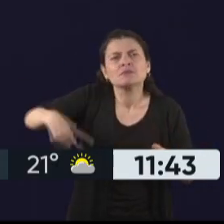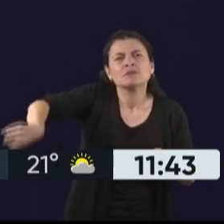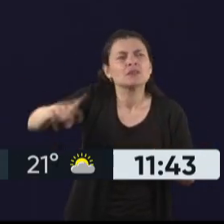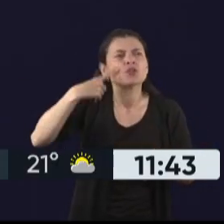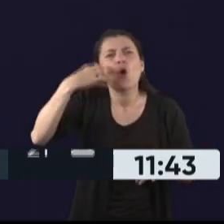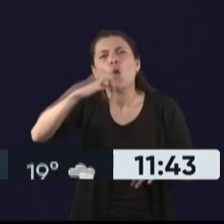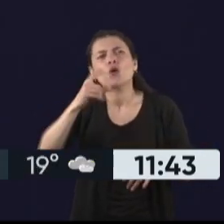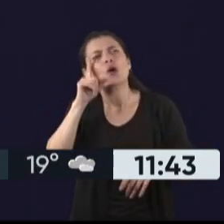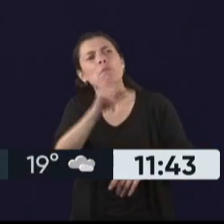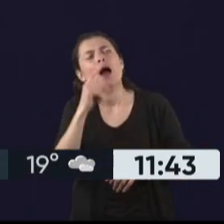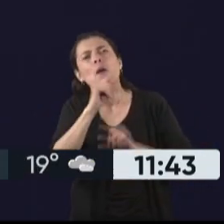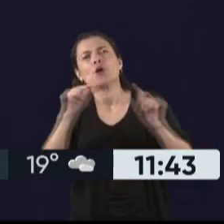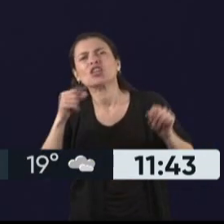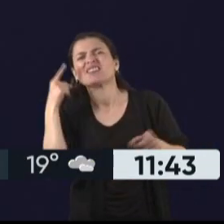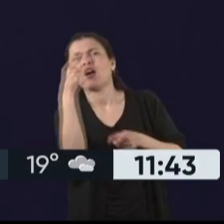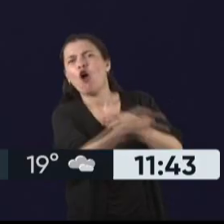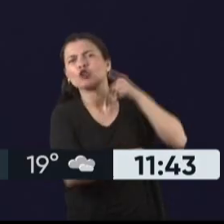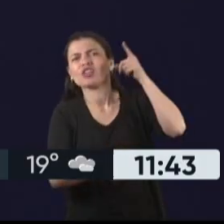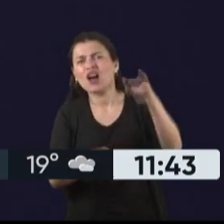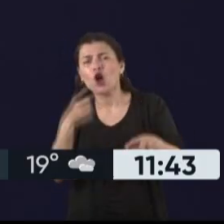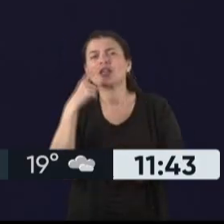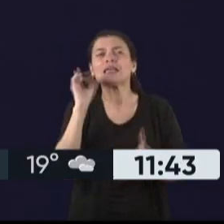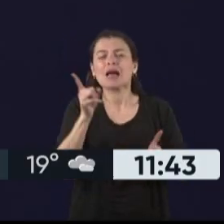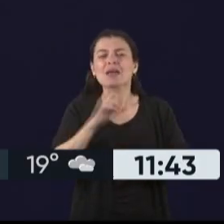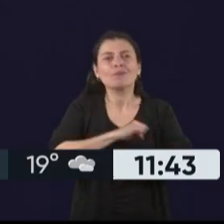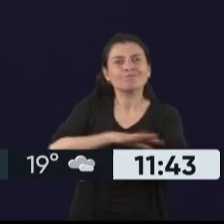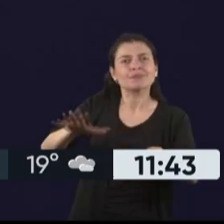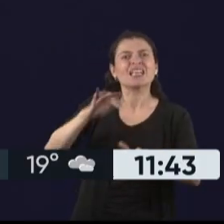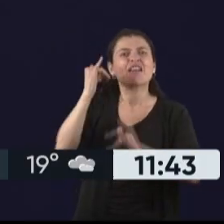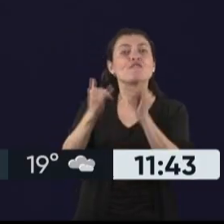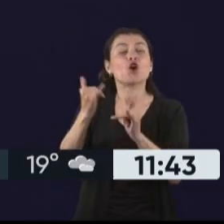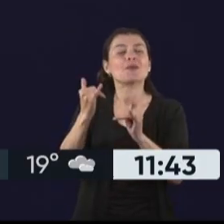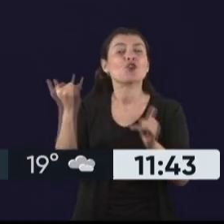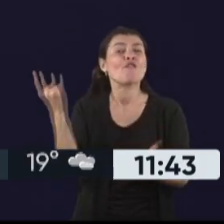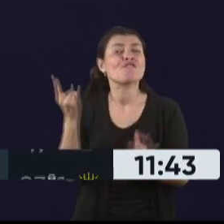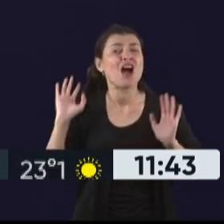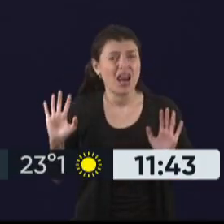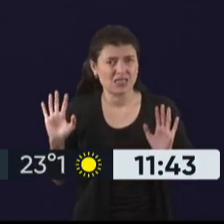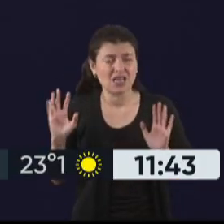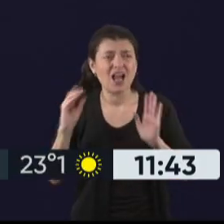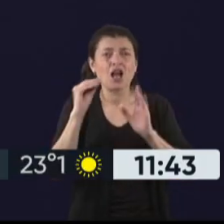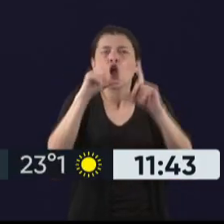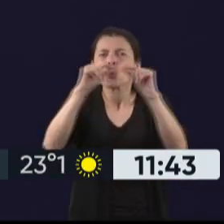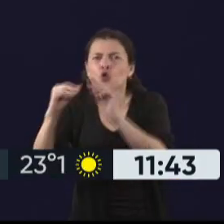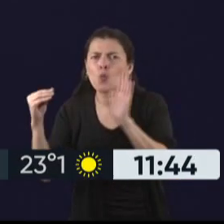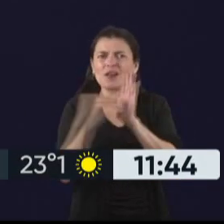hacen es criticar con datos falsos, con apreciaciones equivocadas y tratando